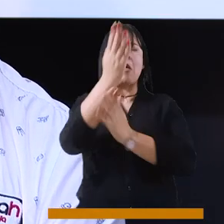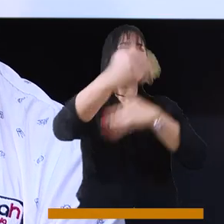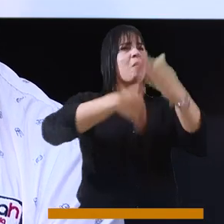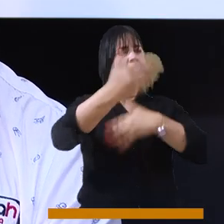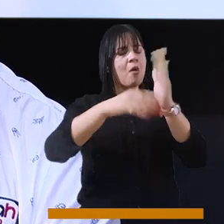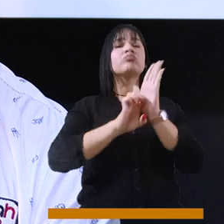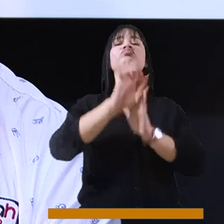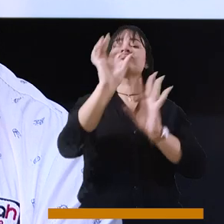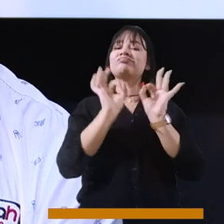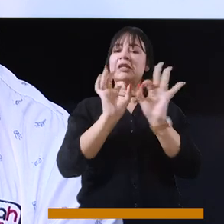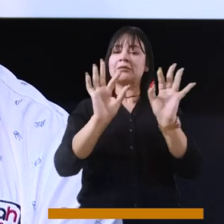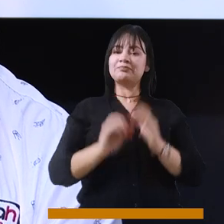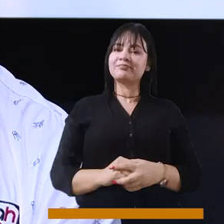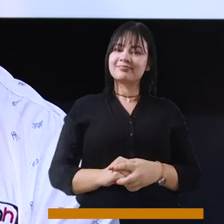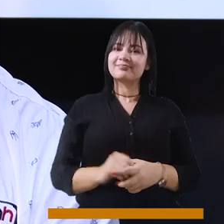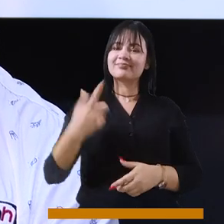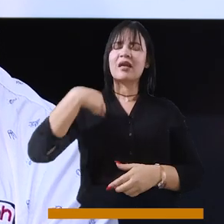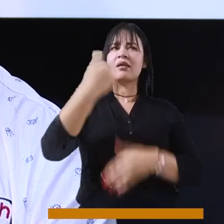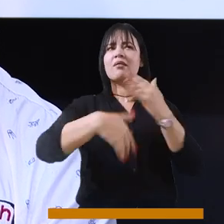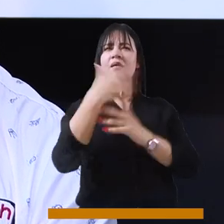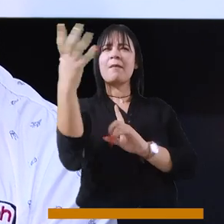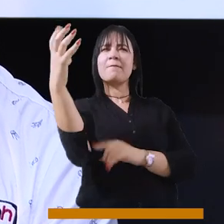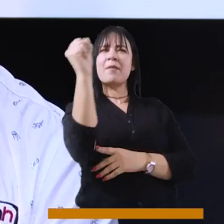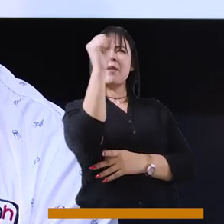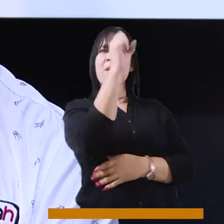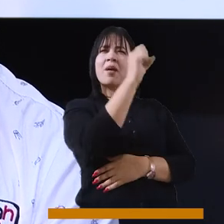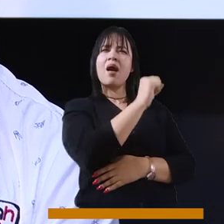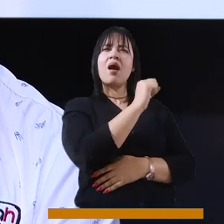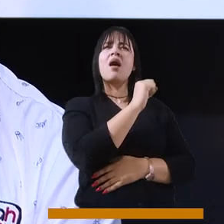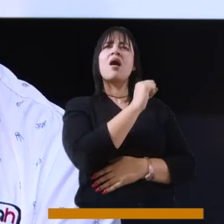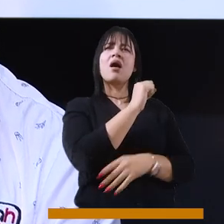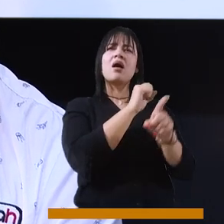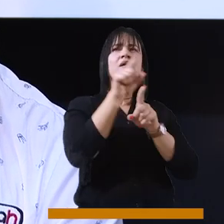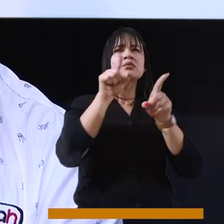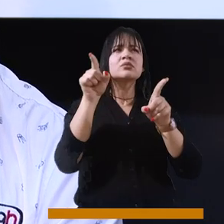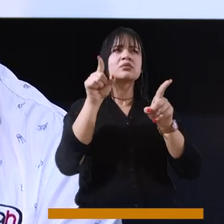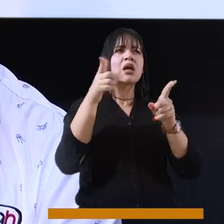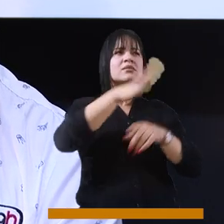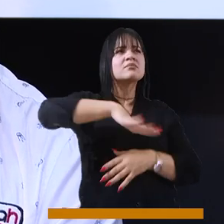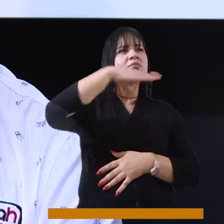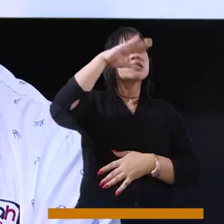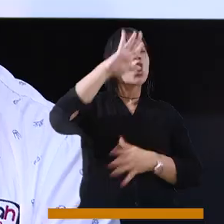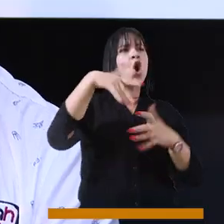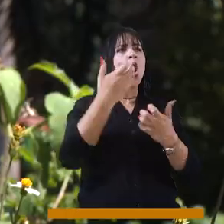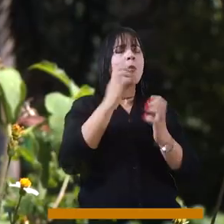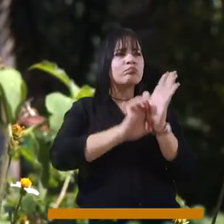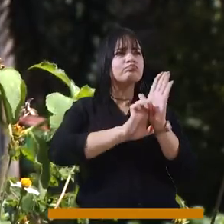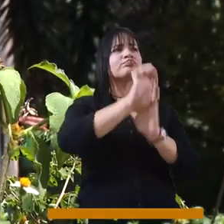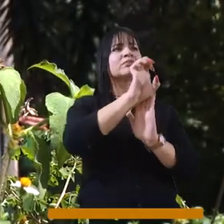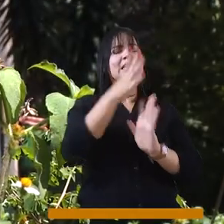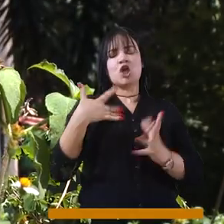bueno lo que hemos encontrado Eh Pues también es empezar a descubrir las rutas del emprendimiento que tiene la ciudad y Cómo